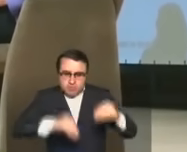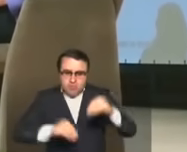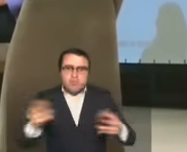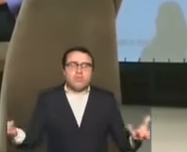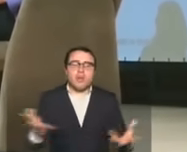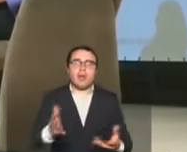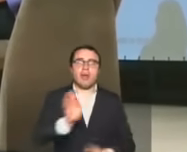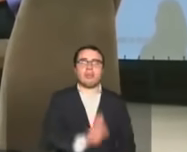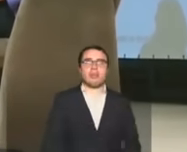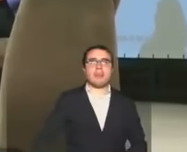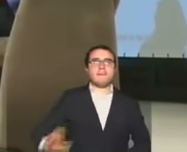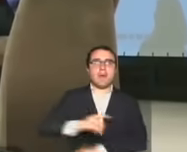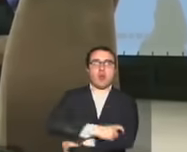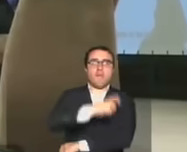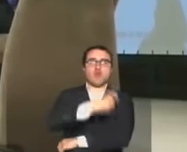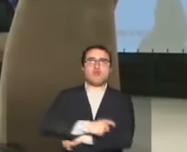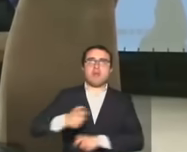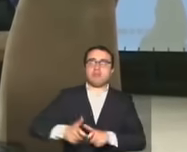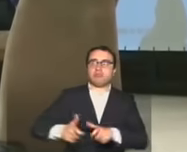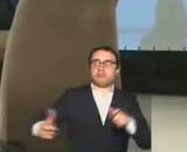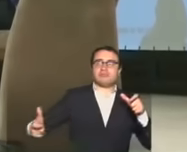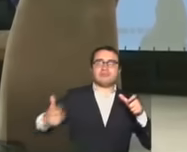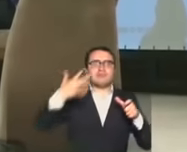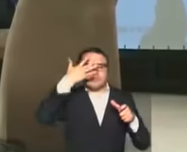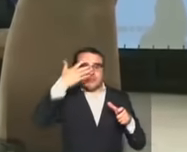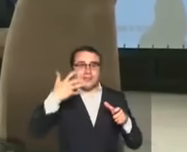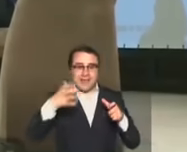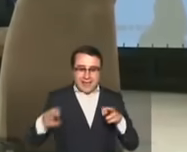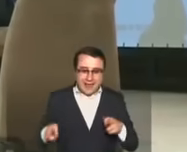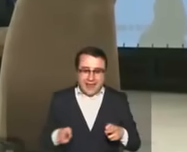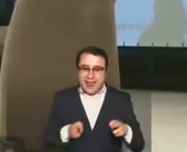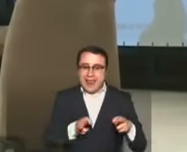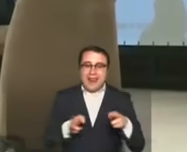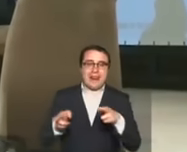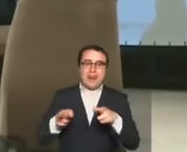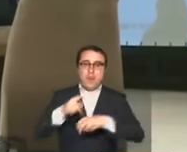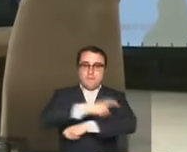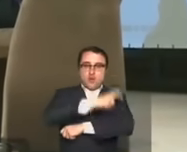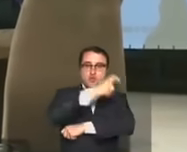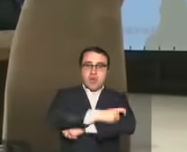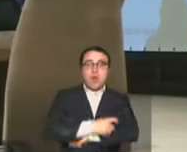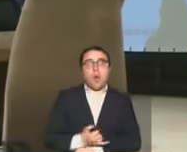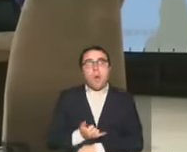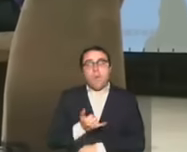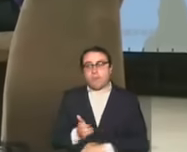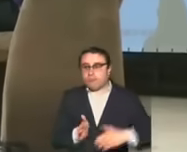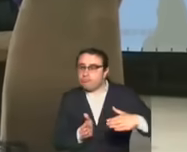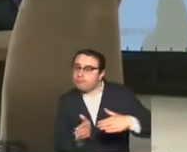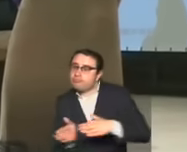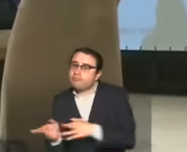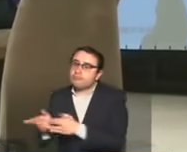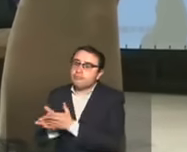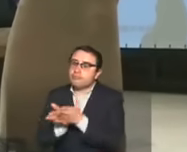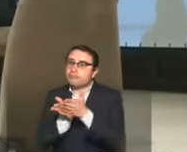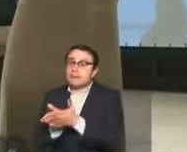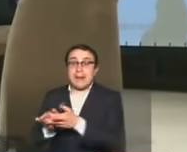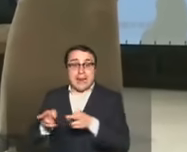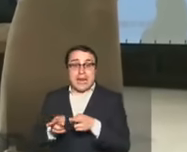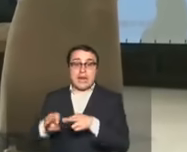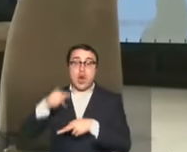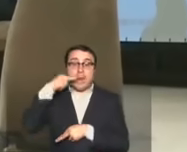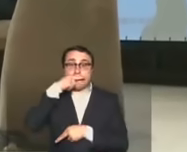¿Por qué? Ah, porque el río Putumayo va al Amazonas y el Amazonas a Brasil, y lo que se está apuntando es al sur de